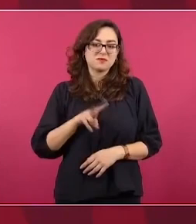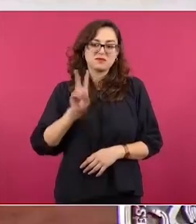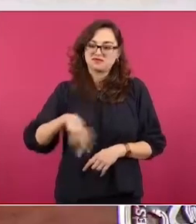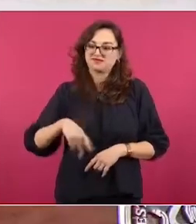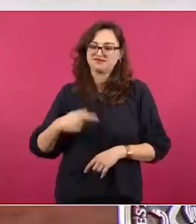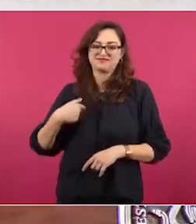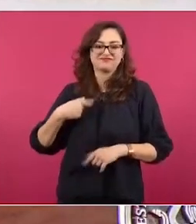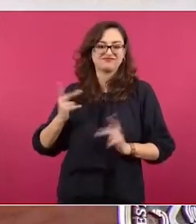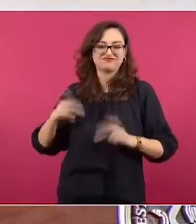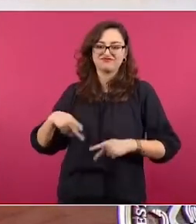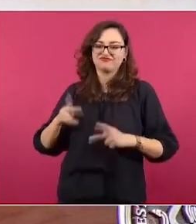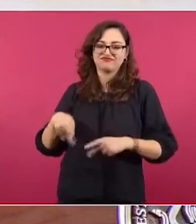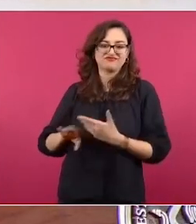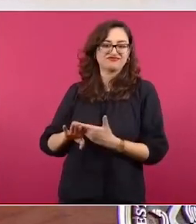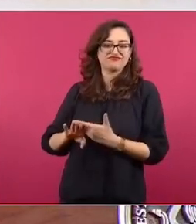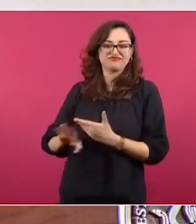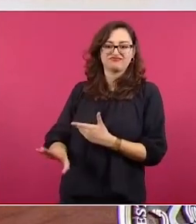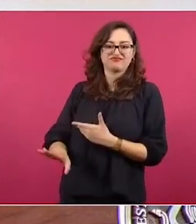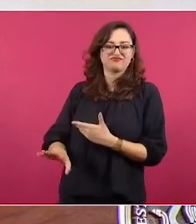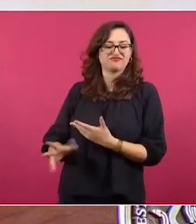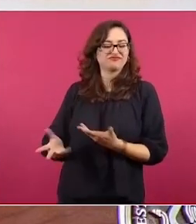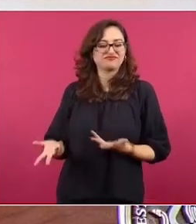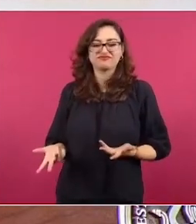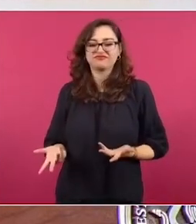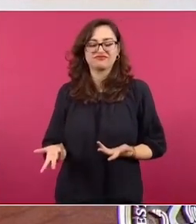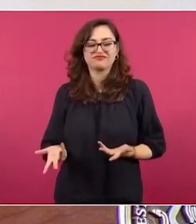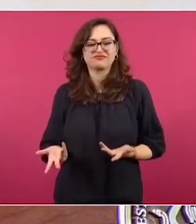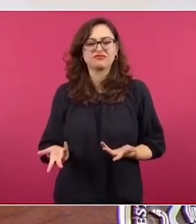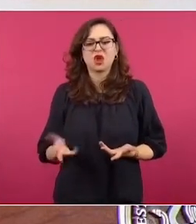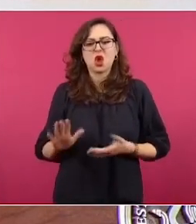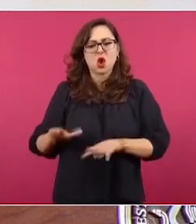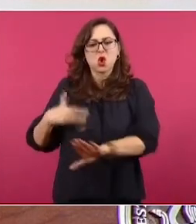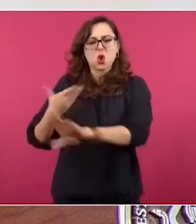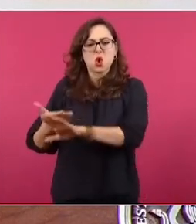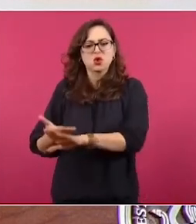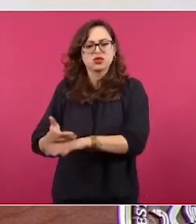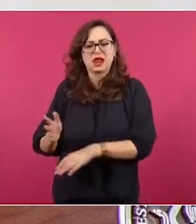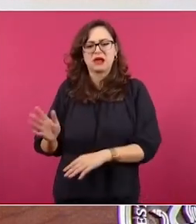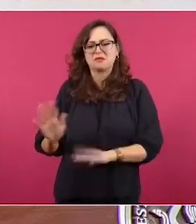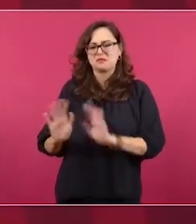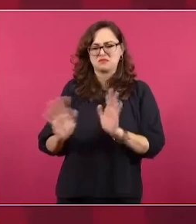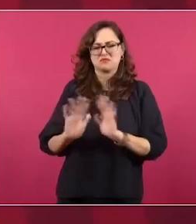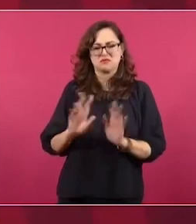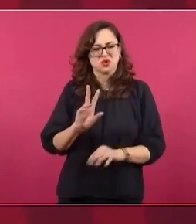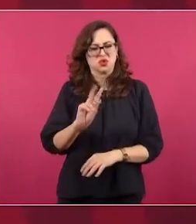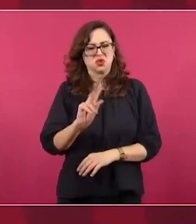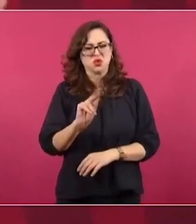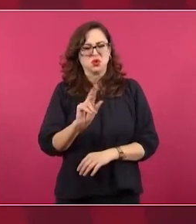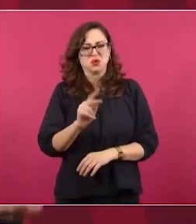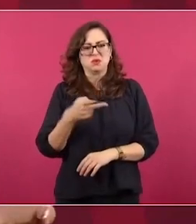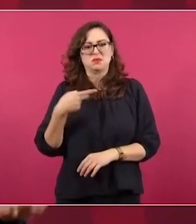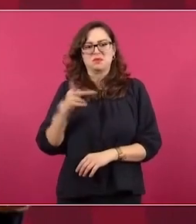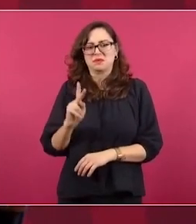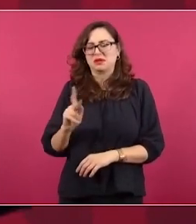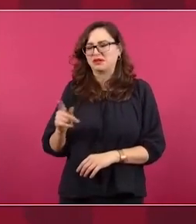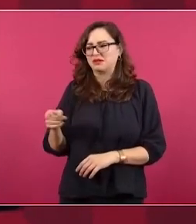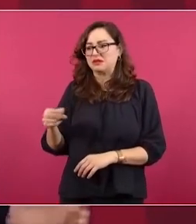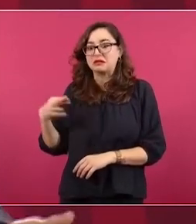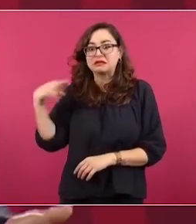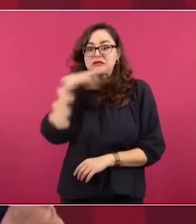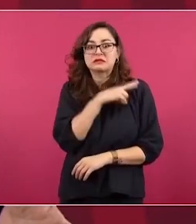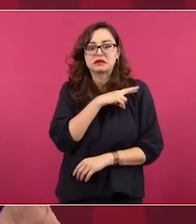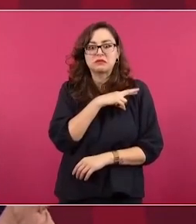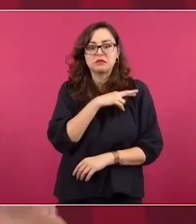TikTok, no es que esté en contra de esa manera de informar, pero yo no hablo de corrido, o